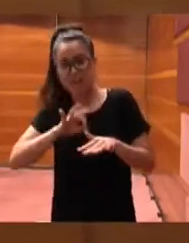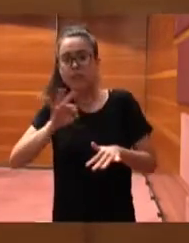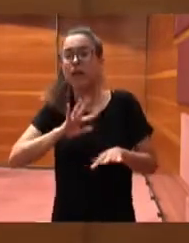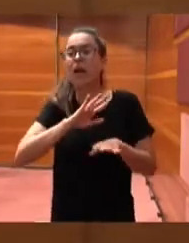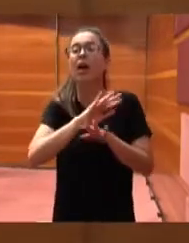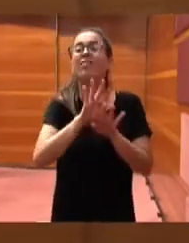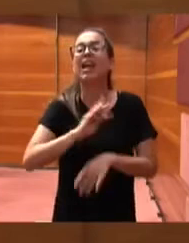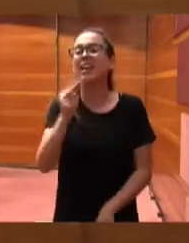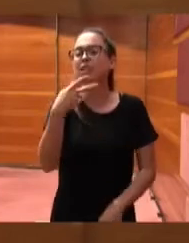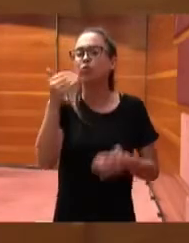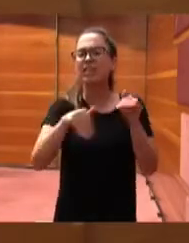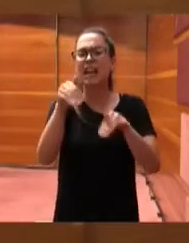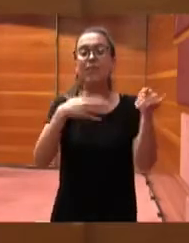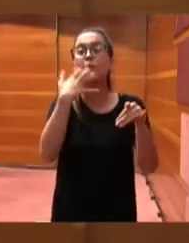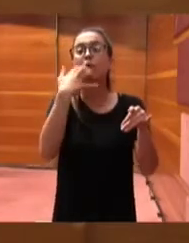segundas elecciones?